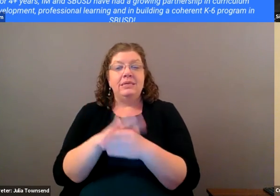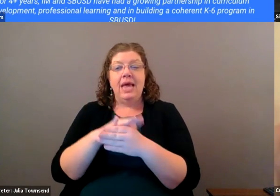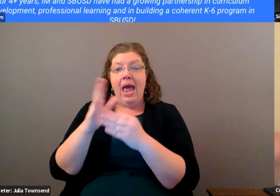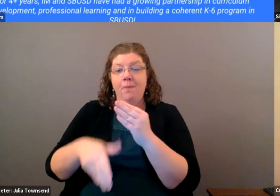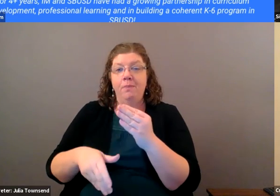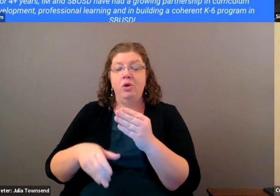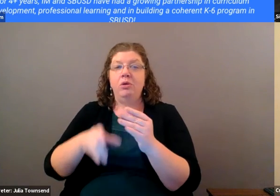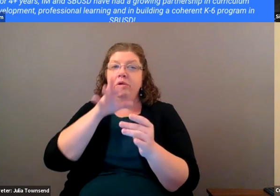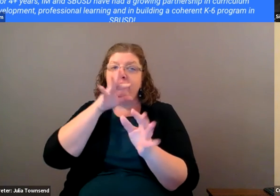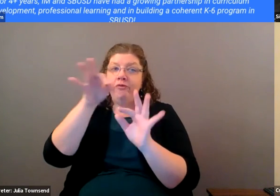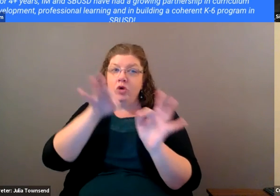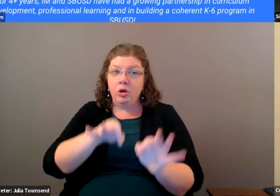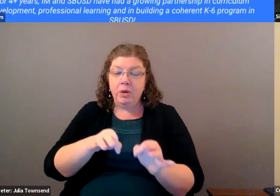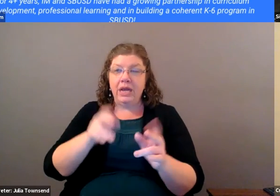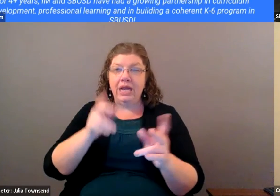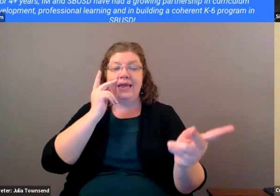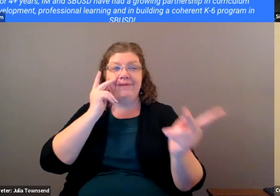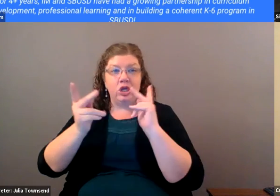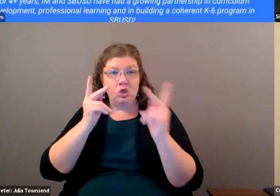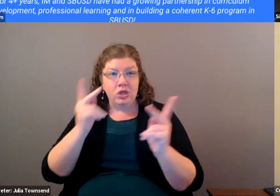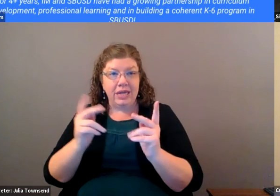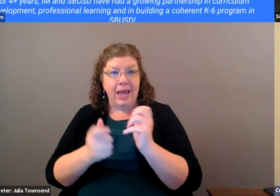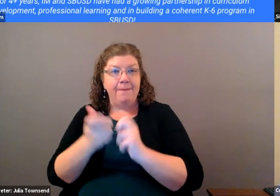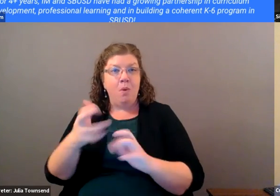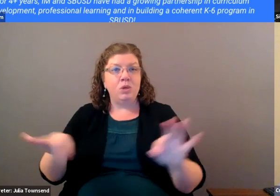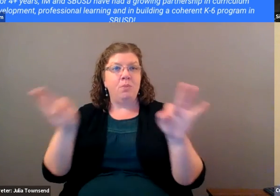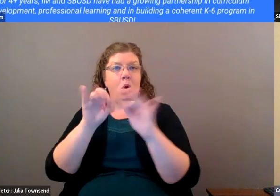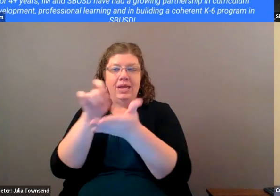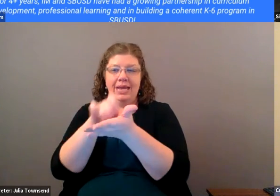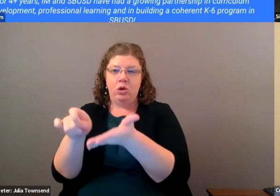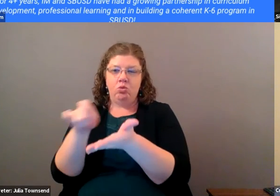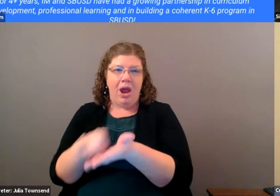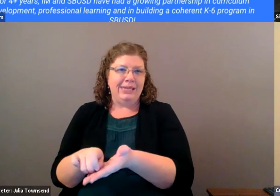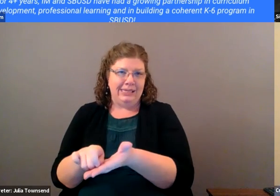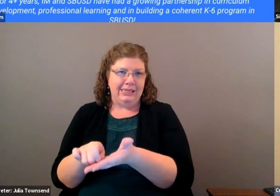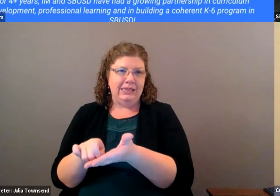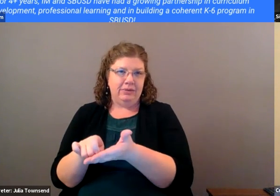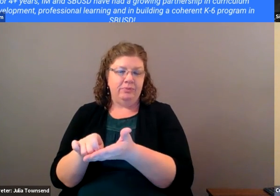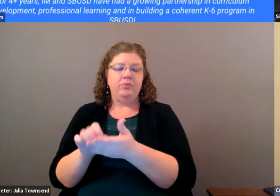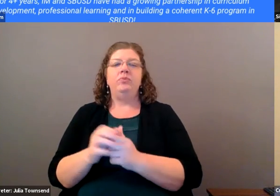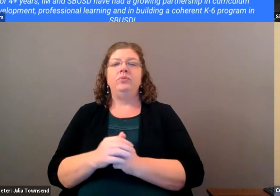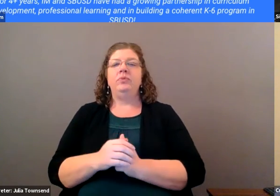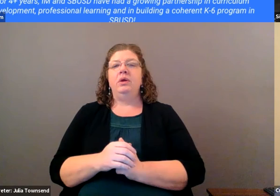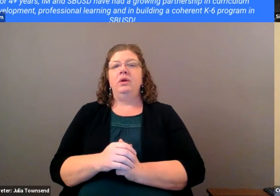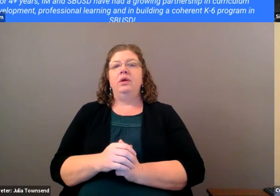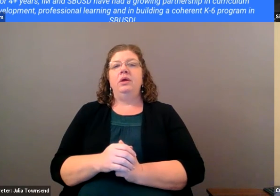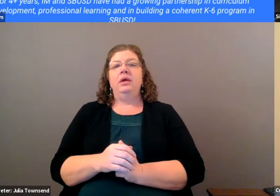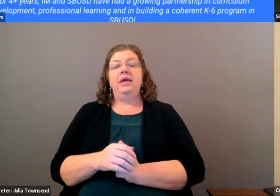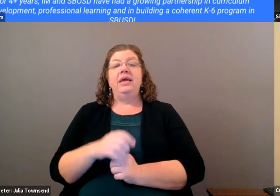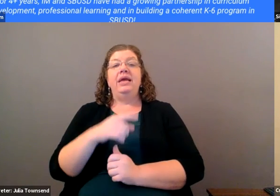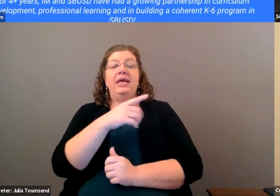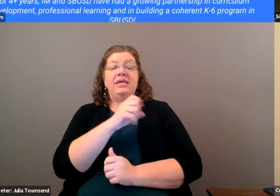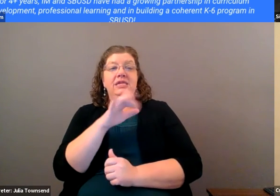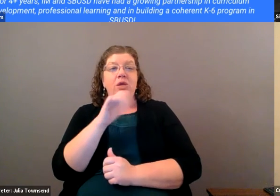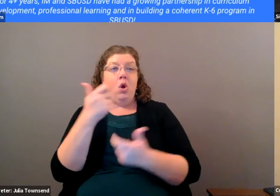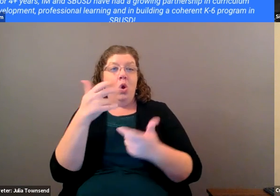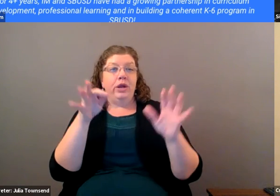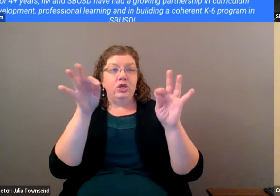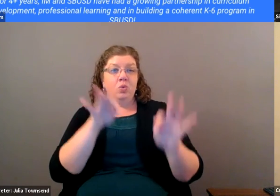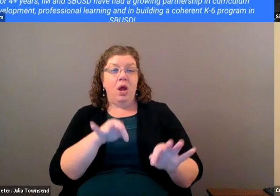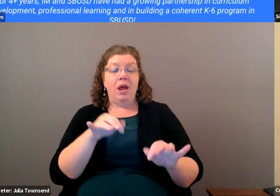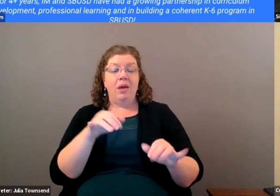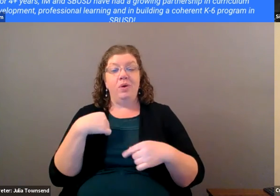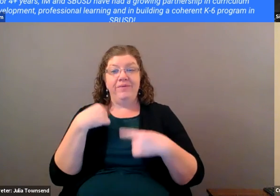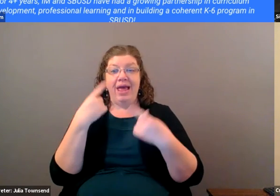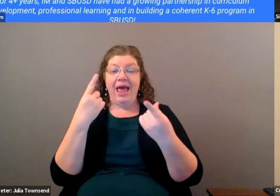estudiantes puedan producir más información de manera verbal y también por escrito. Tenemos